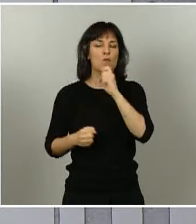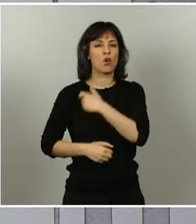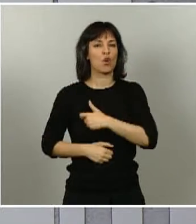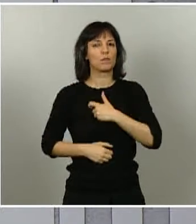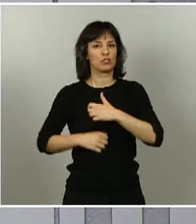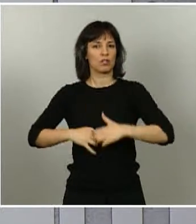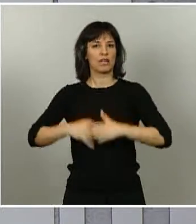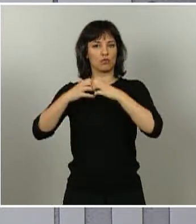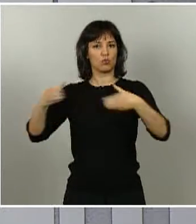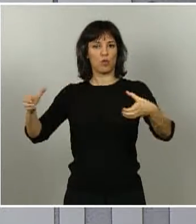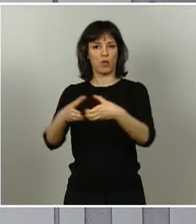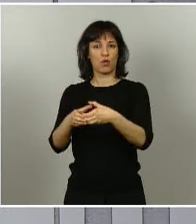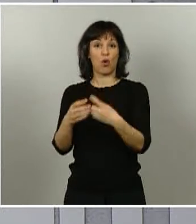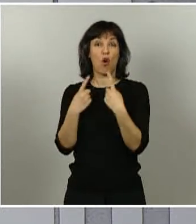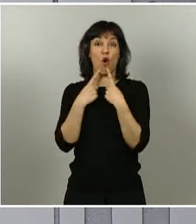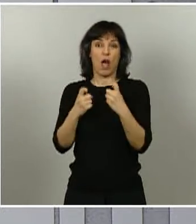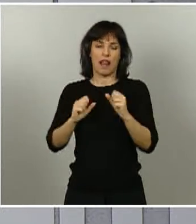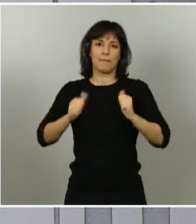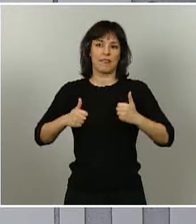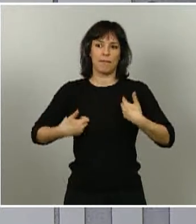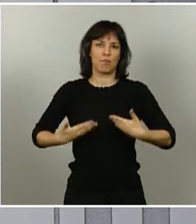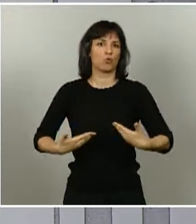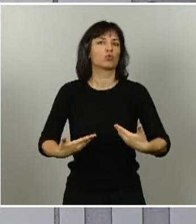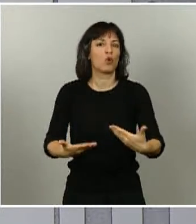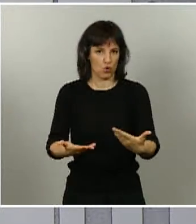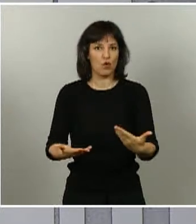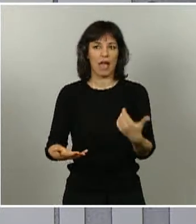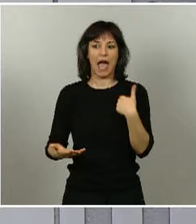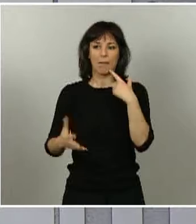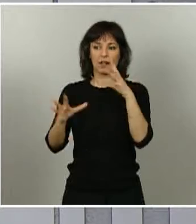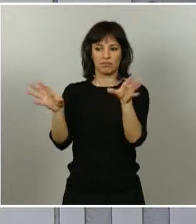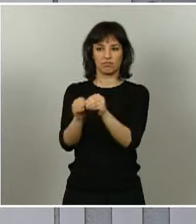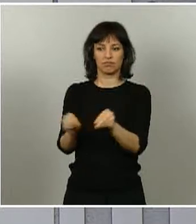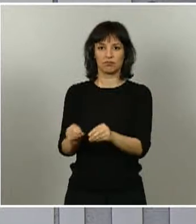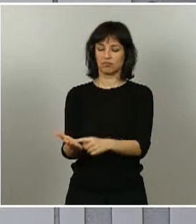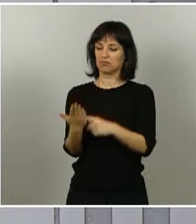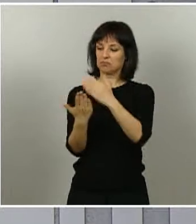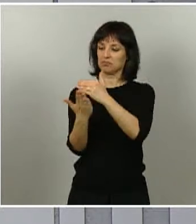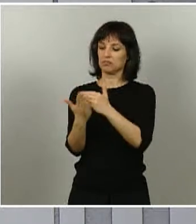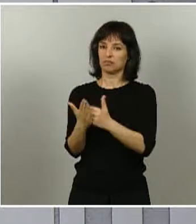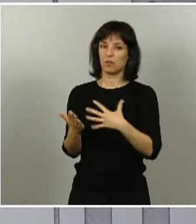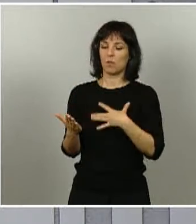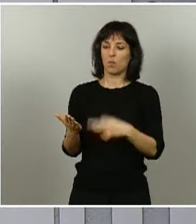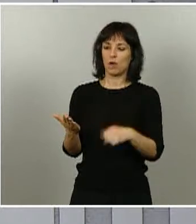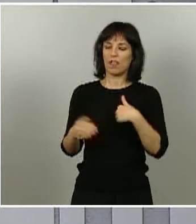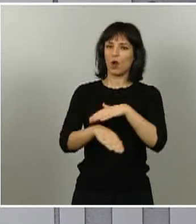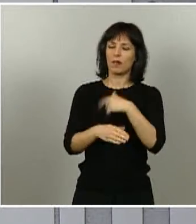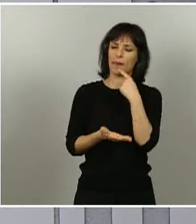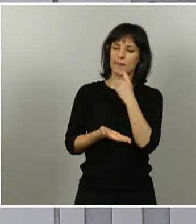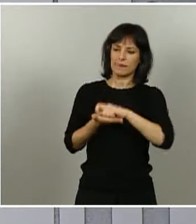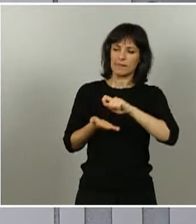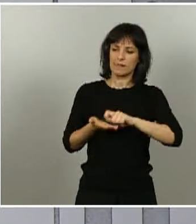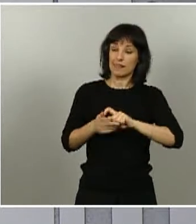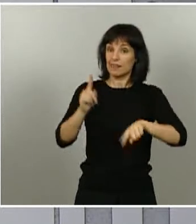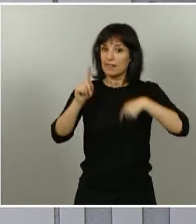ojalá empiece pronto a dar conclusiones que permitan tomar nota a este Gobierno para que a partir de ahí podamos